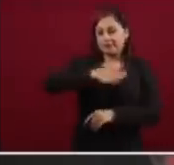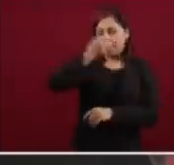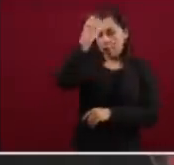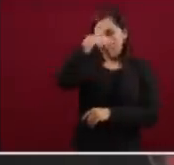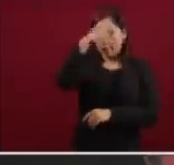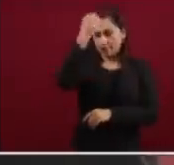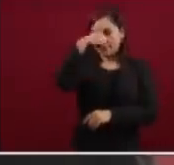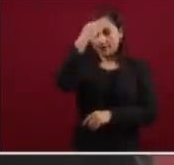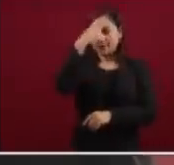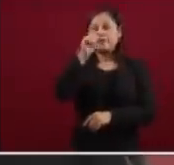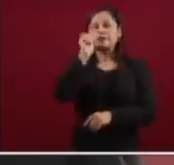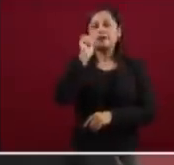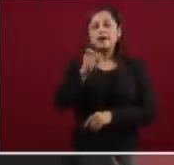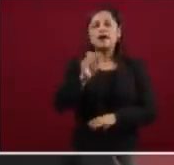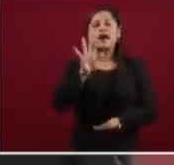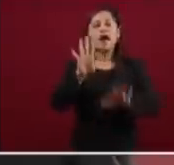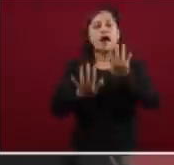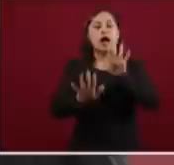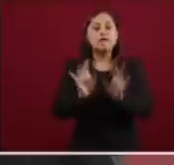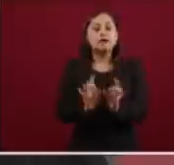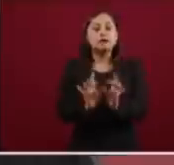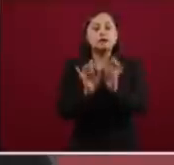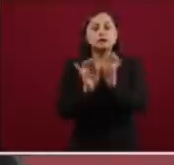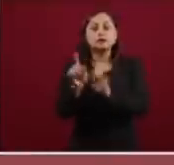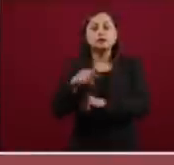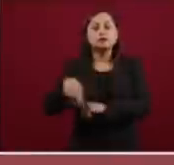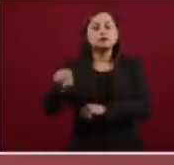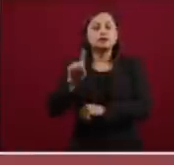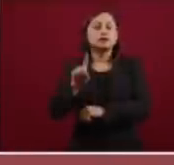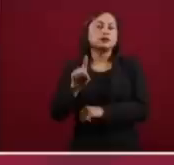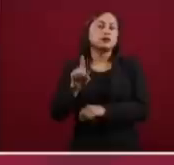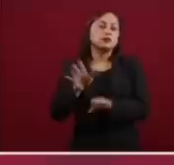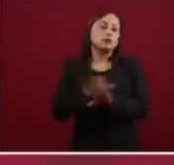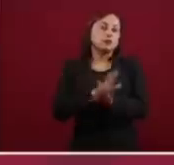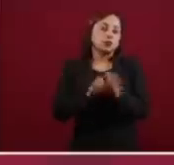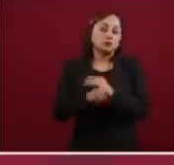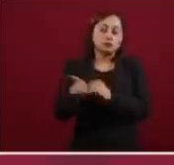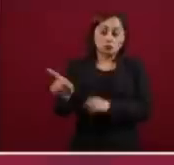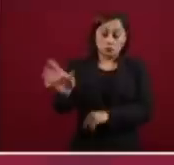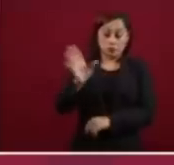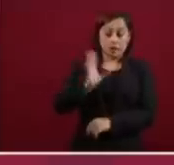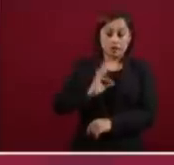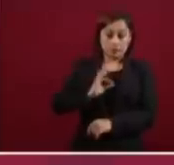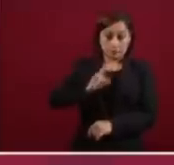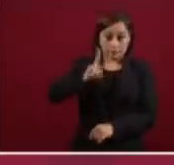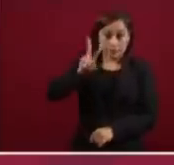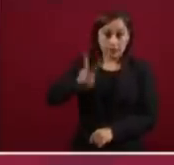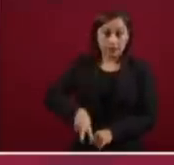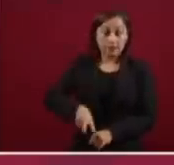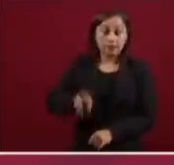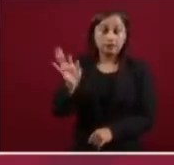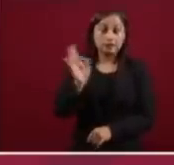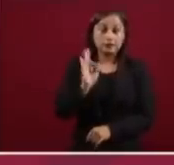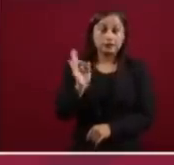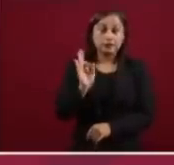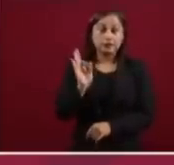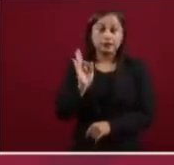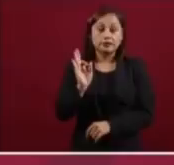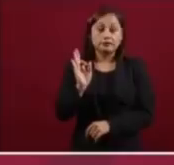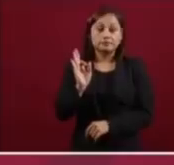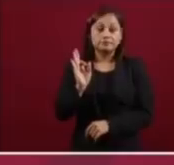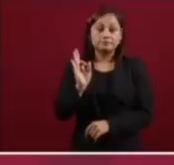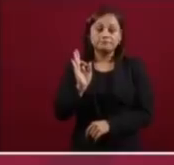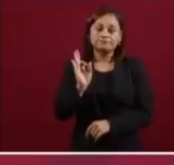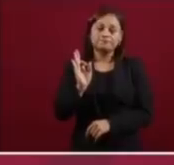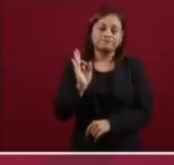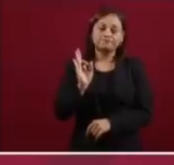en el caso de que fuese cierto lo que estás planteando no